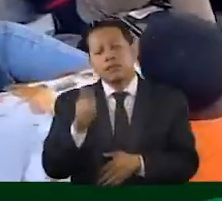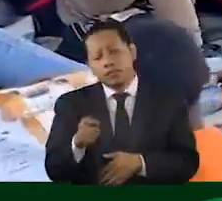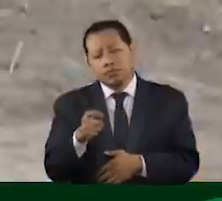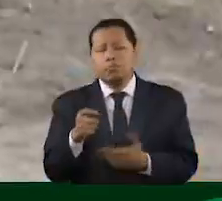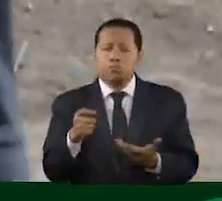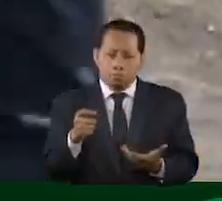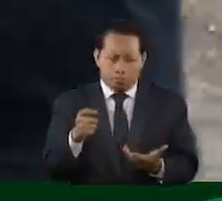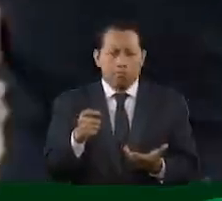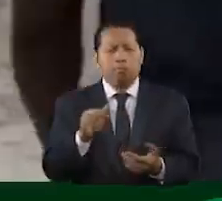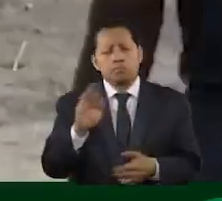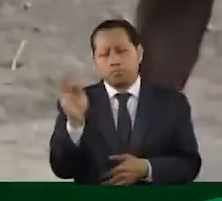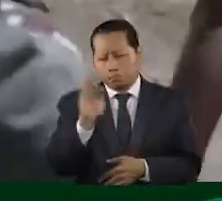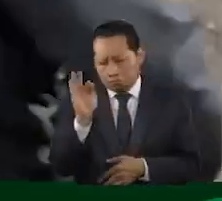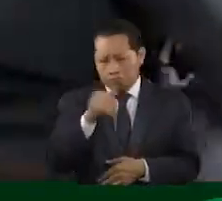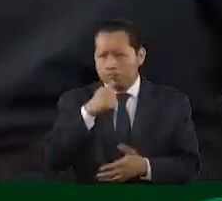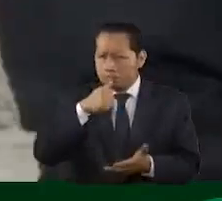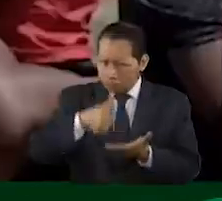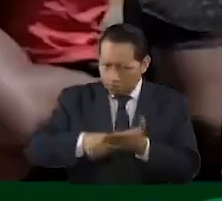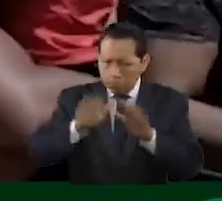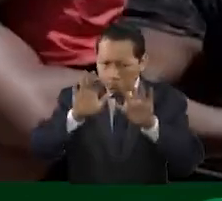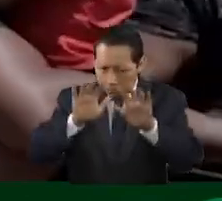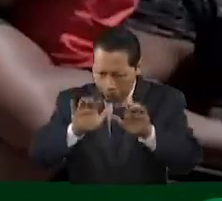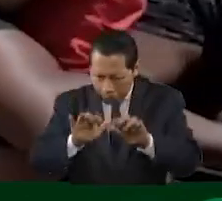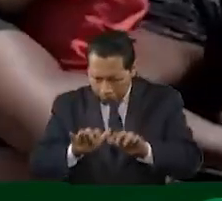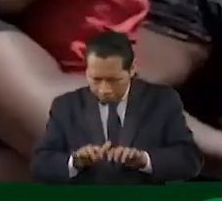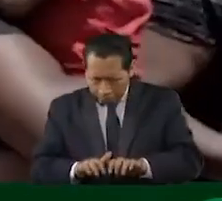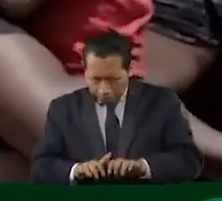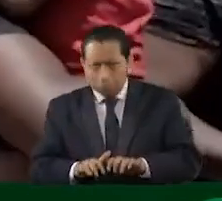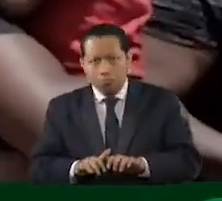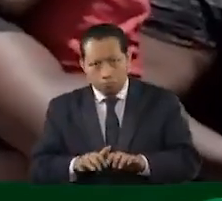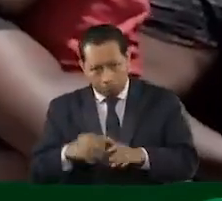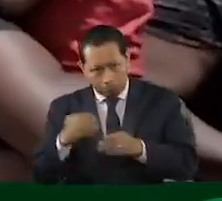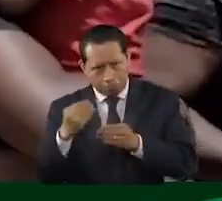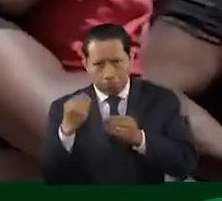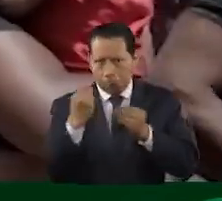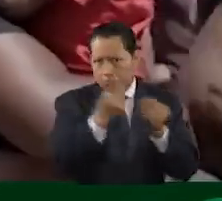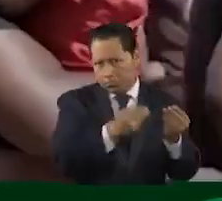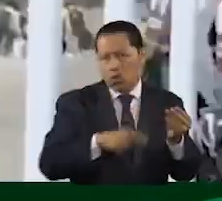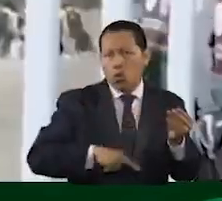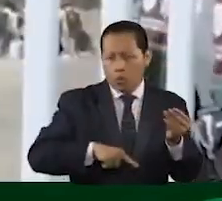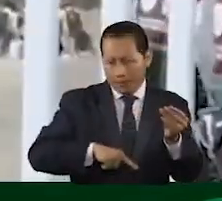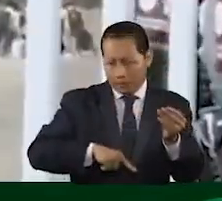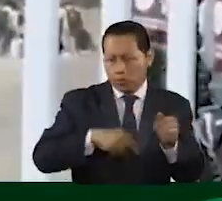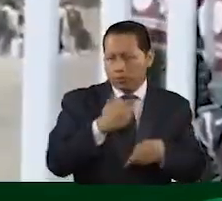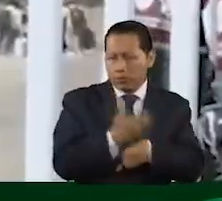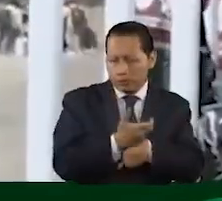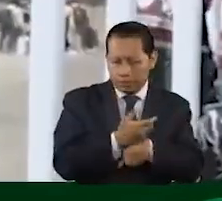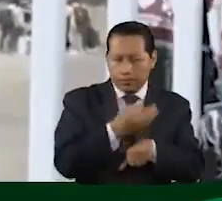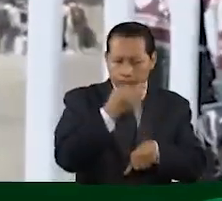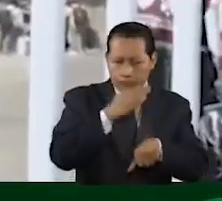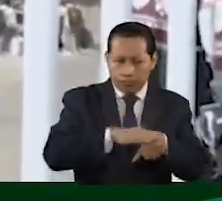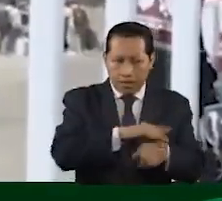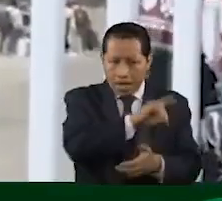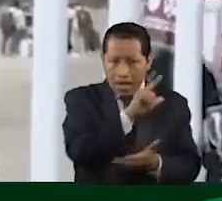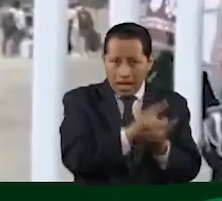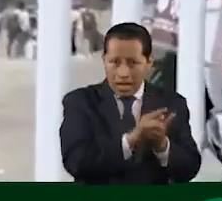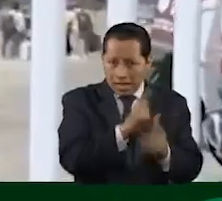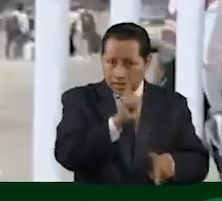descartaron que se pudiera enviar una carta diplomática al gobierno de Estados Unidos. ¿Esto para detener la ley?